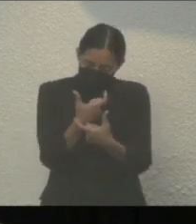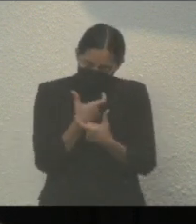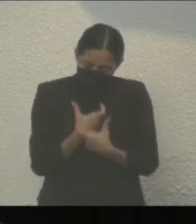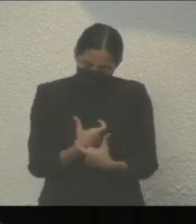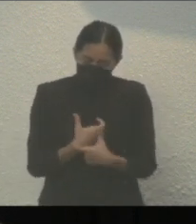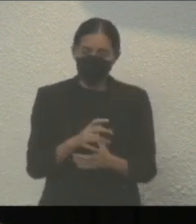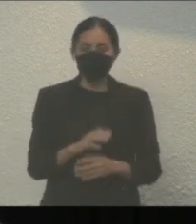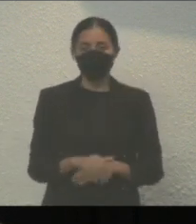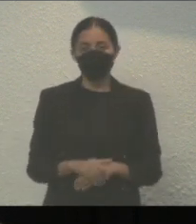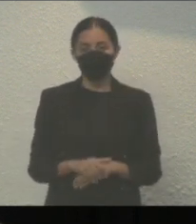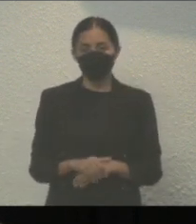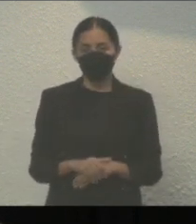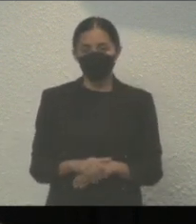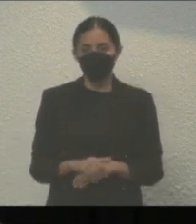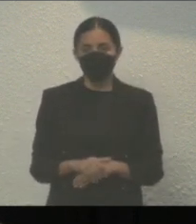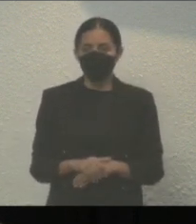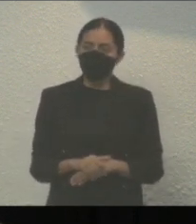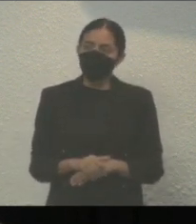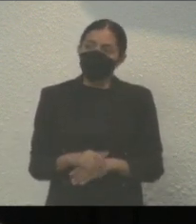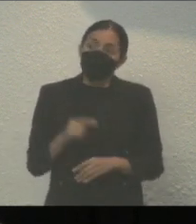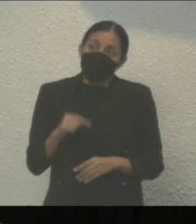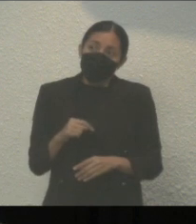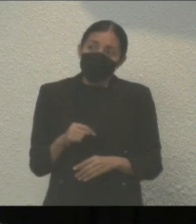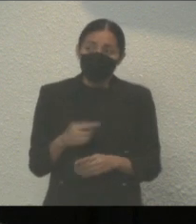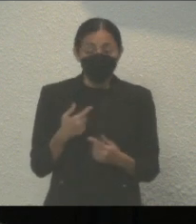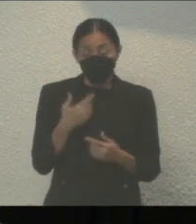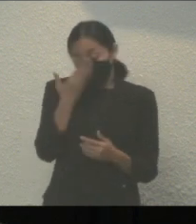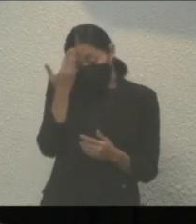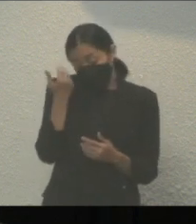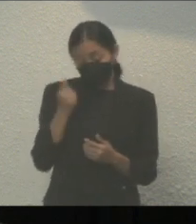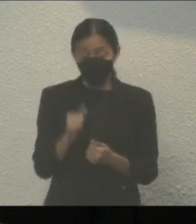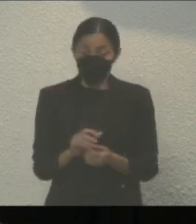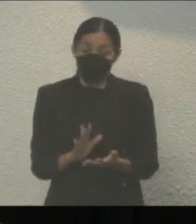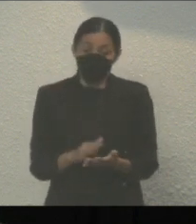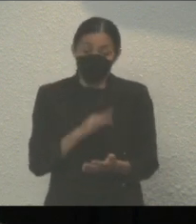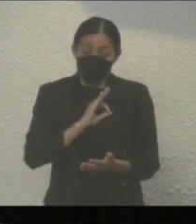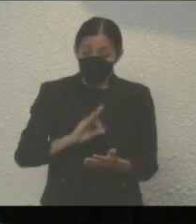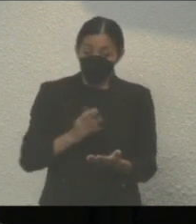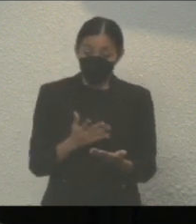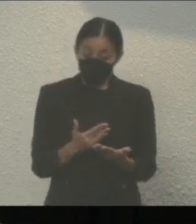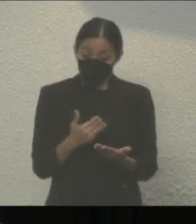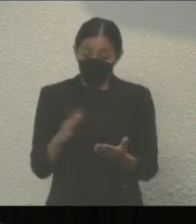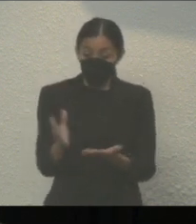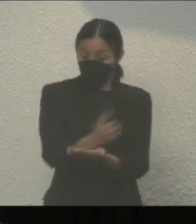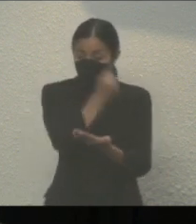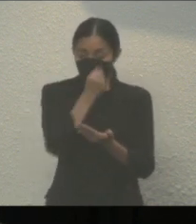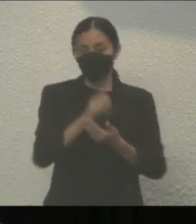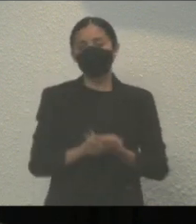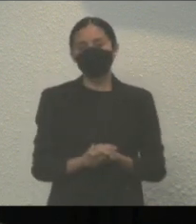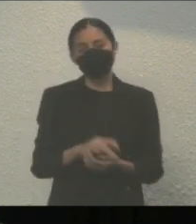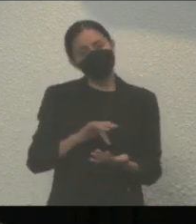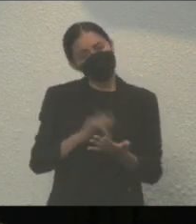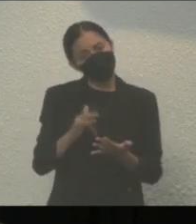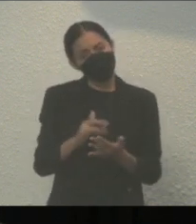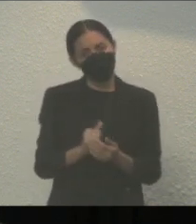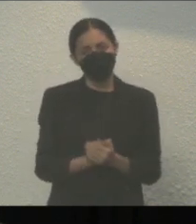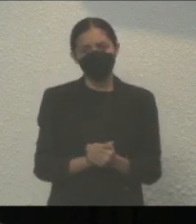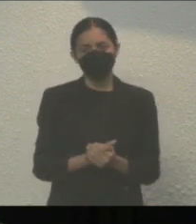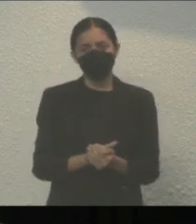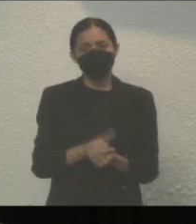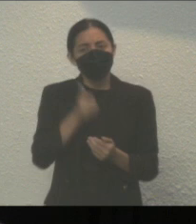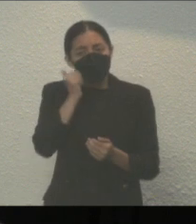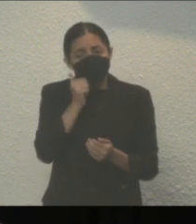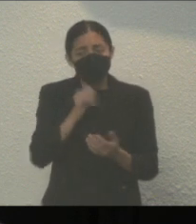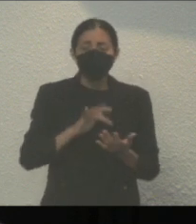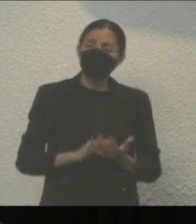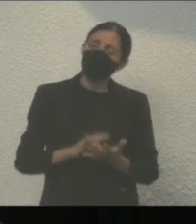medalla, que para ser sincera no creí que pudiera ser merecedora. Gracias por su disposición